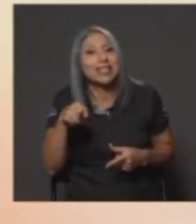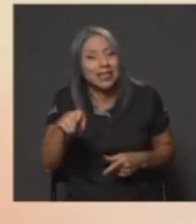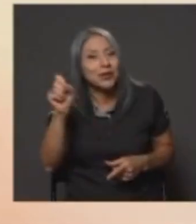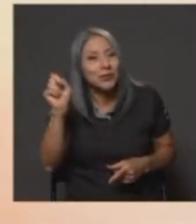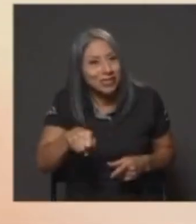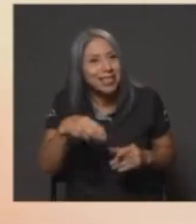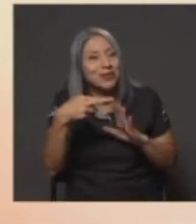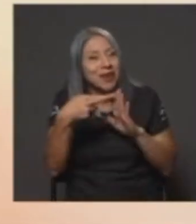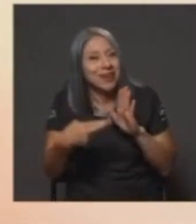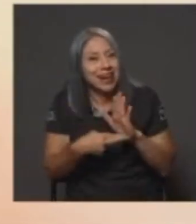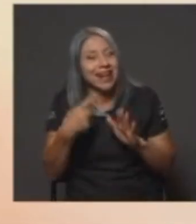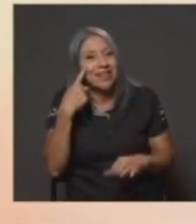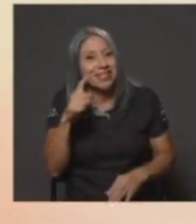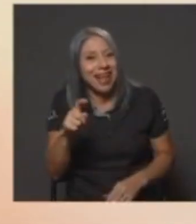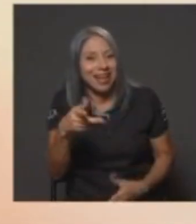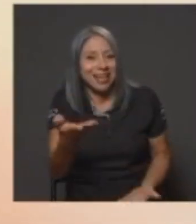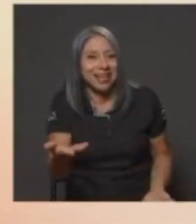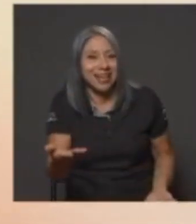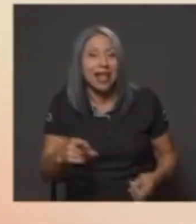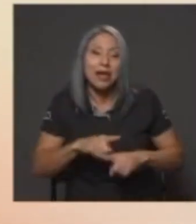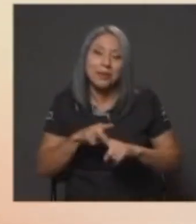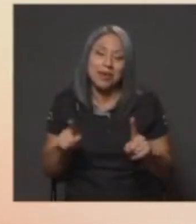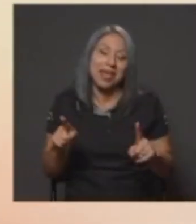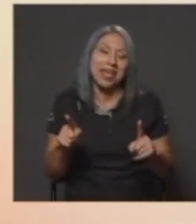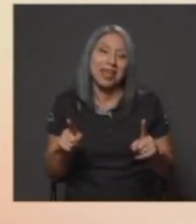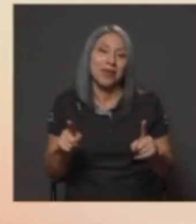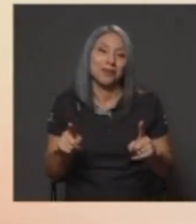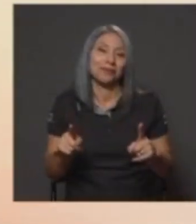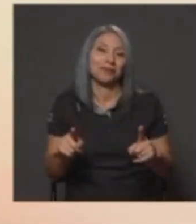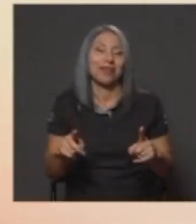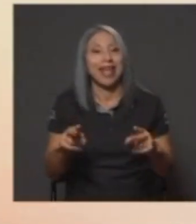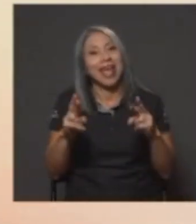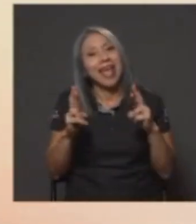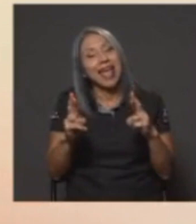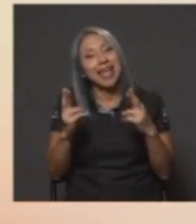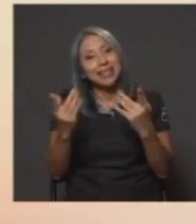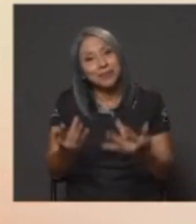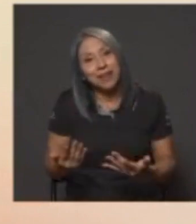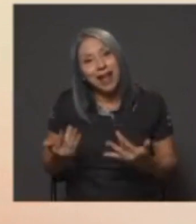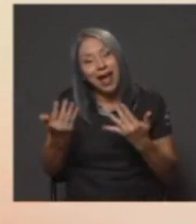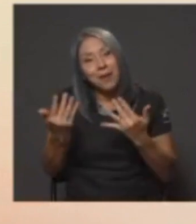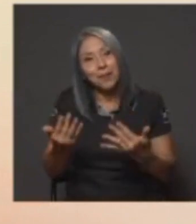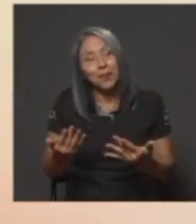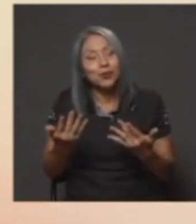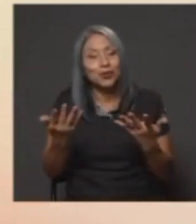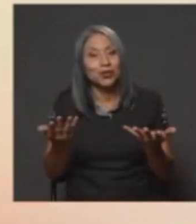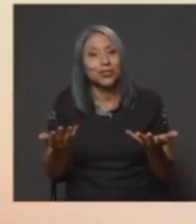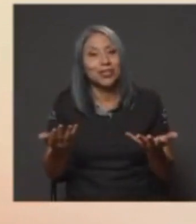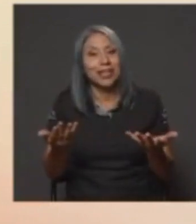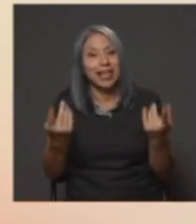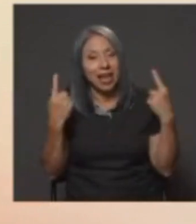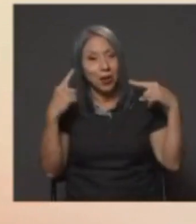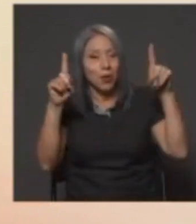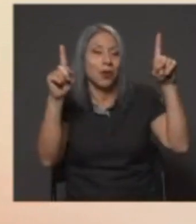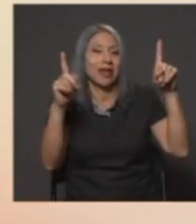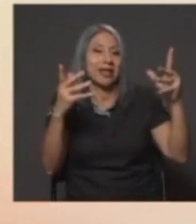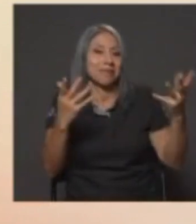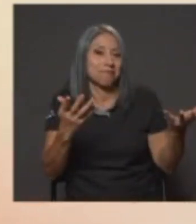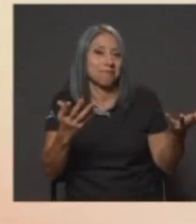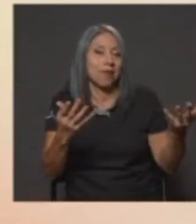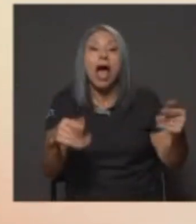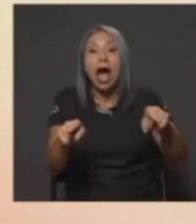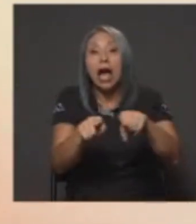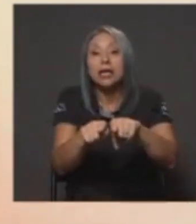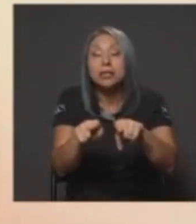regla fiscal, sí. Pero esperamos que logren de alguna... Y por cierto,